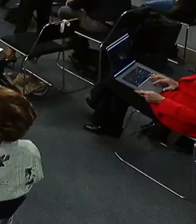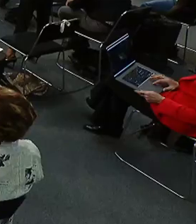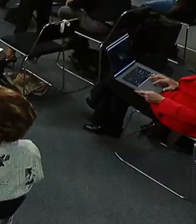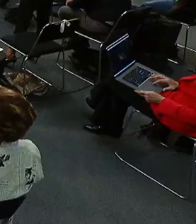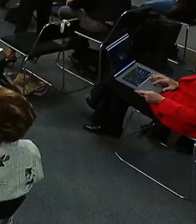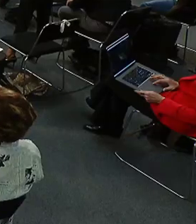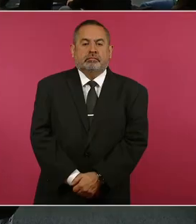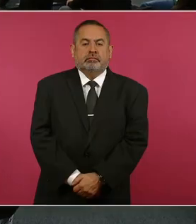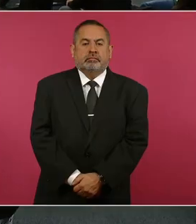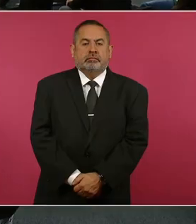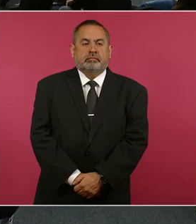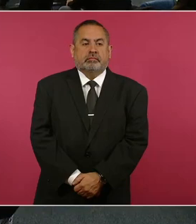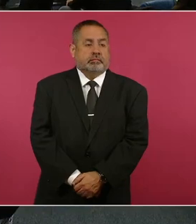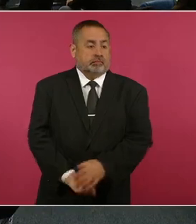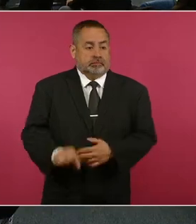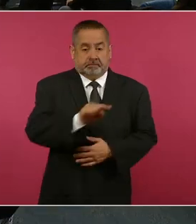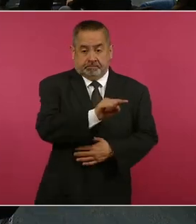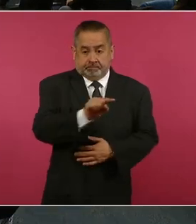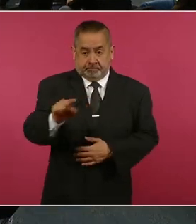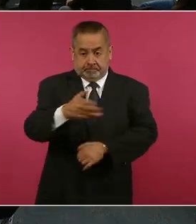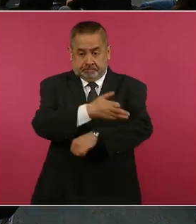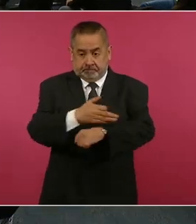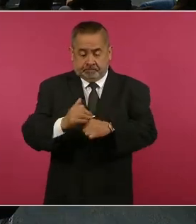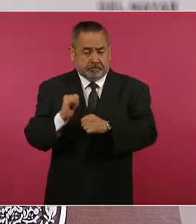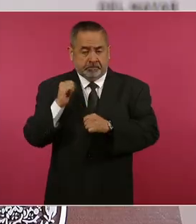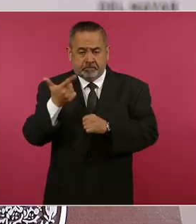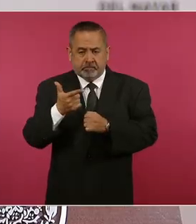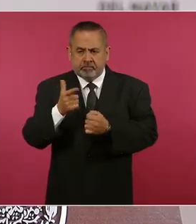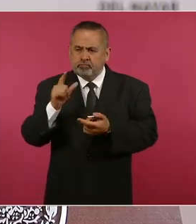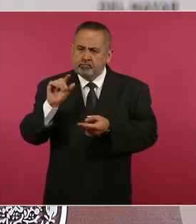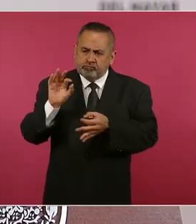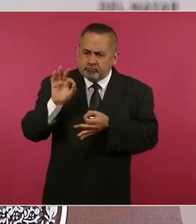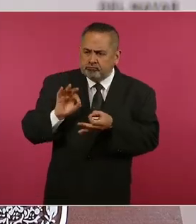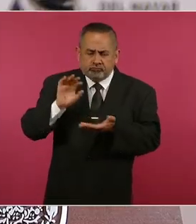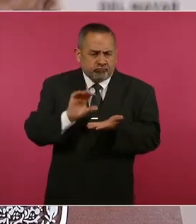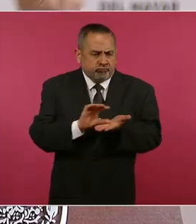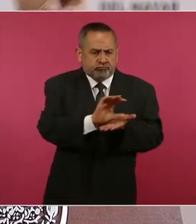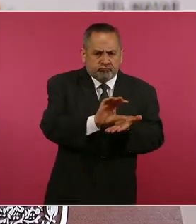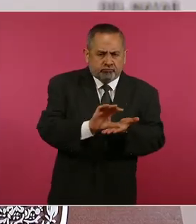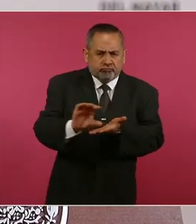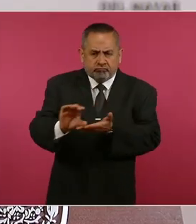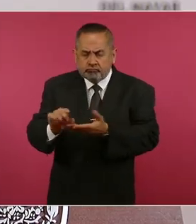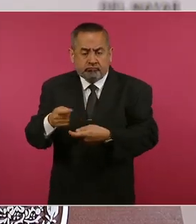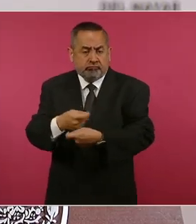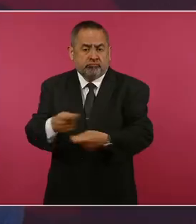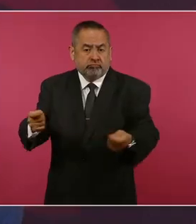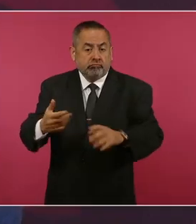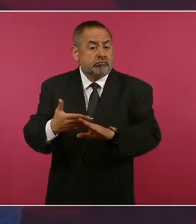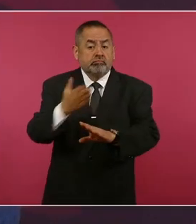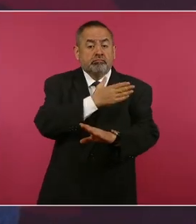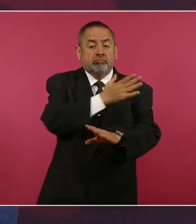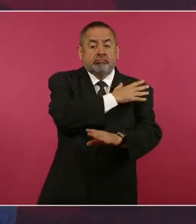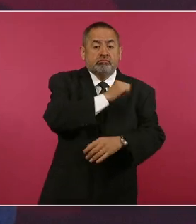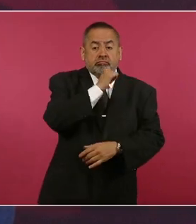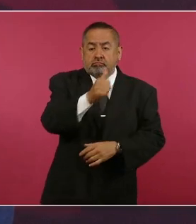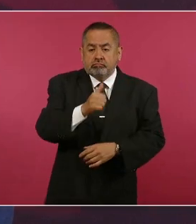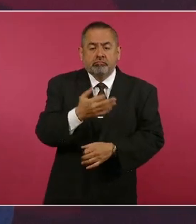una porción, por pequeña que sea, del presupuesto nacional. Eso no sucedía.